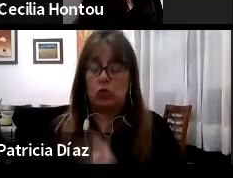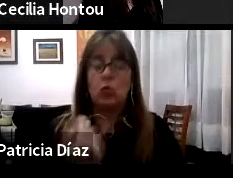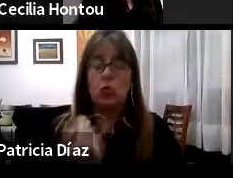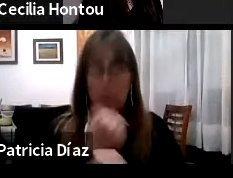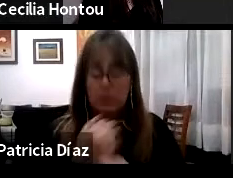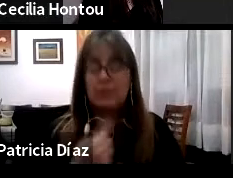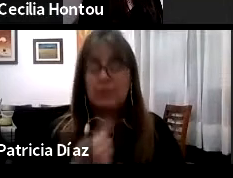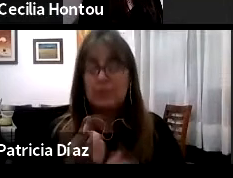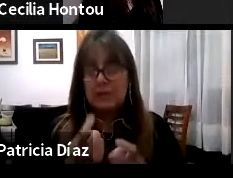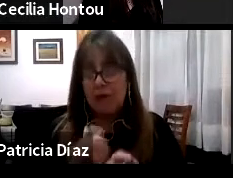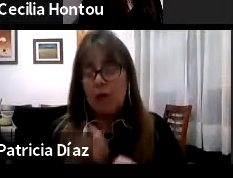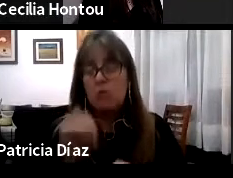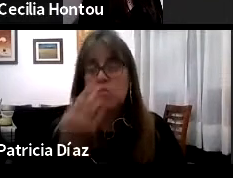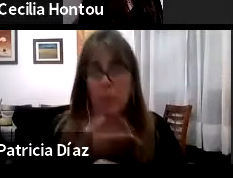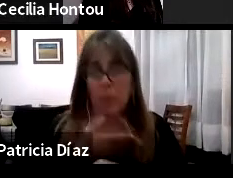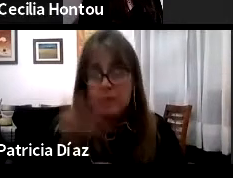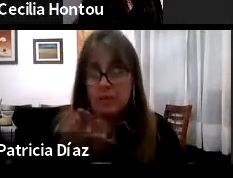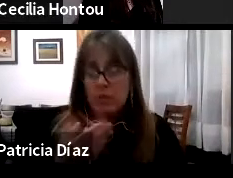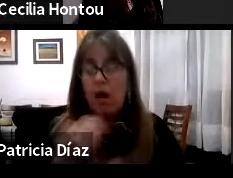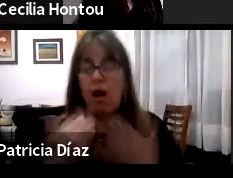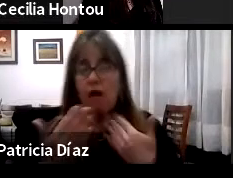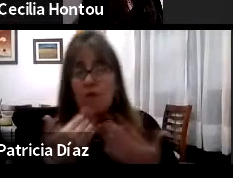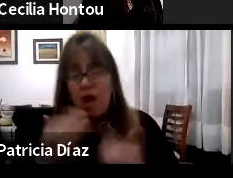Escuchaba a la mamá hablar y